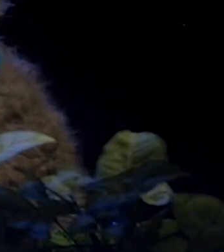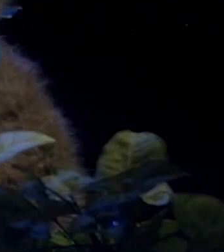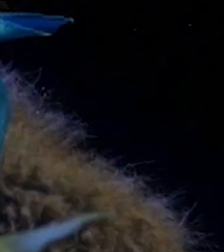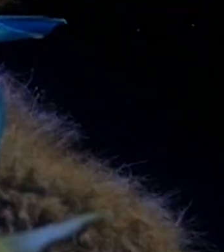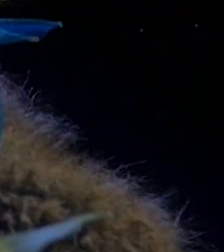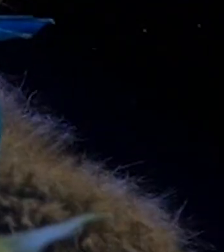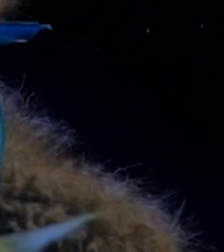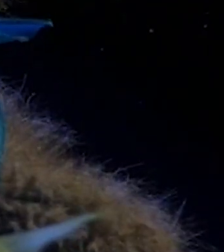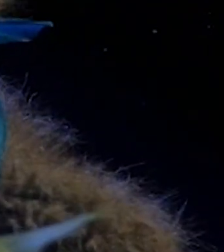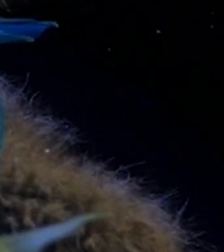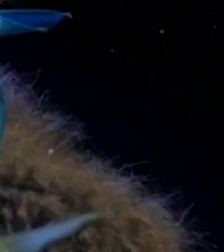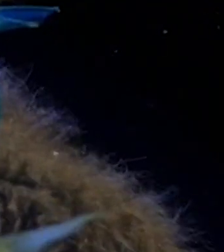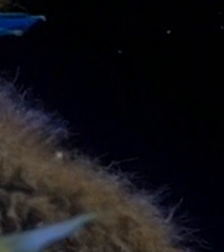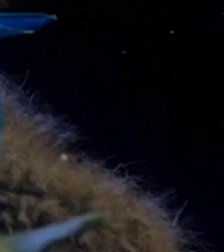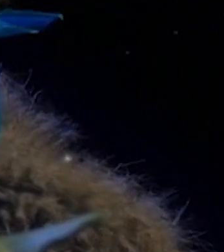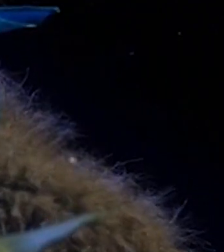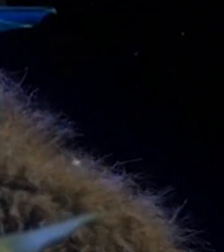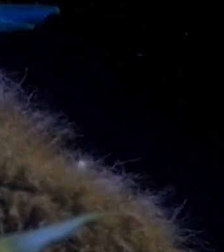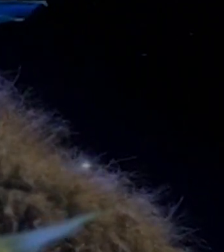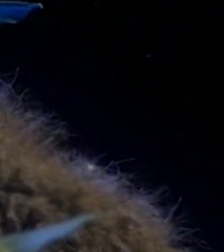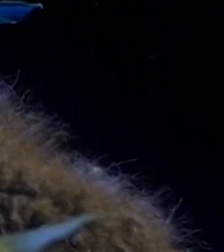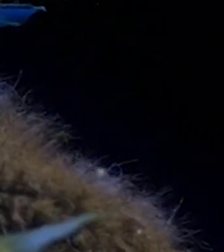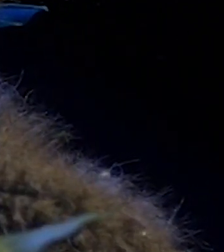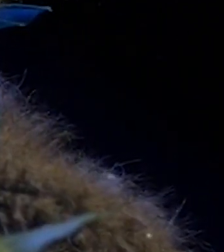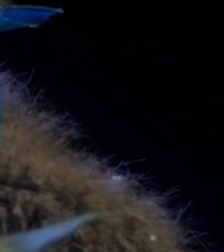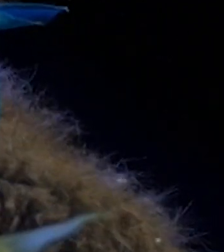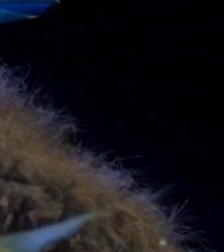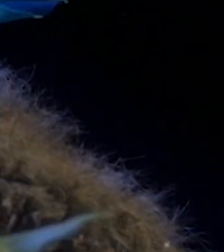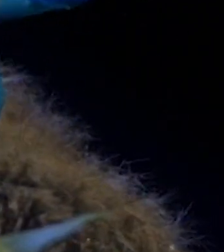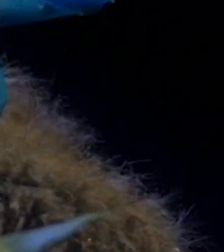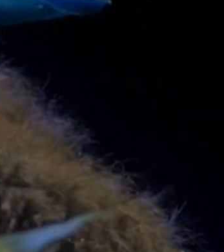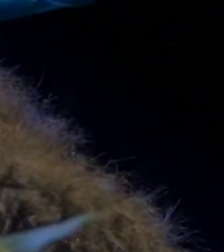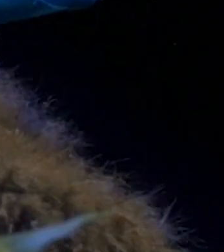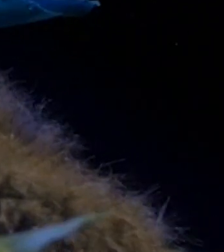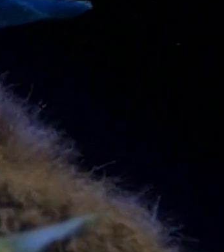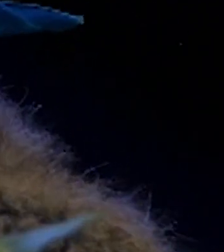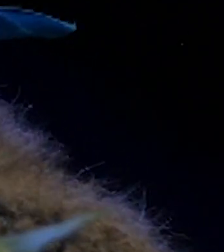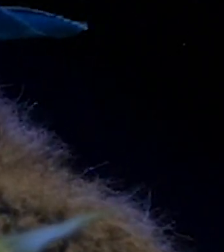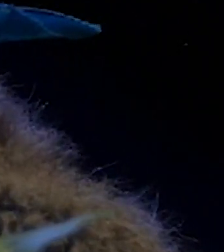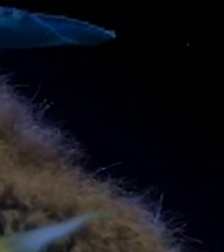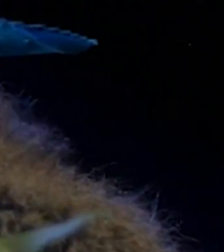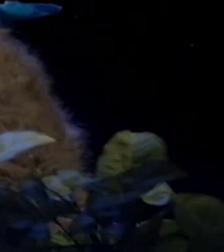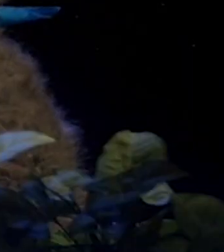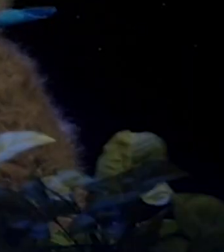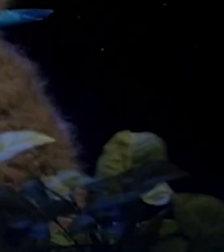Cuando te vayas a dormir,